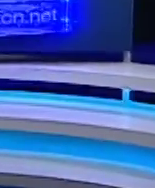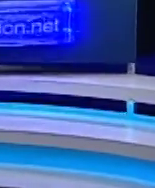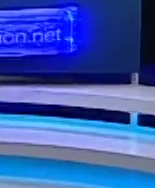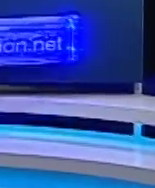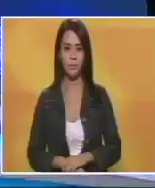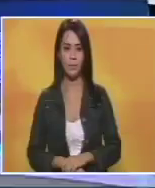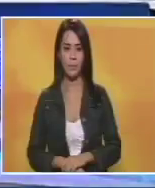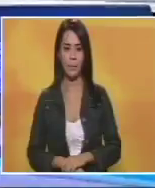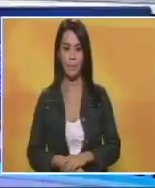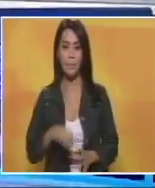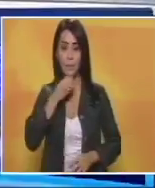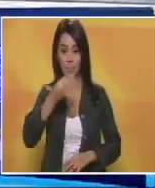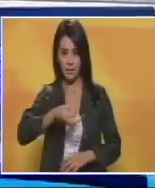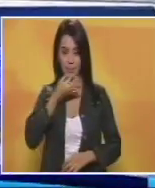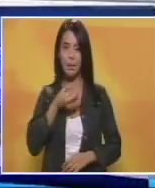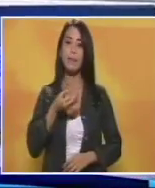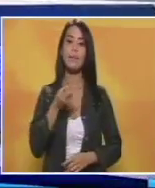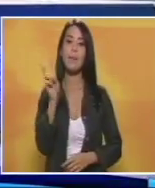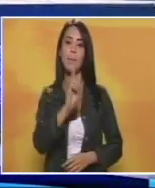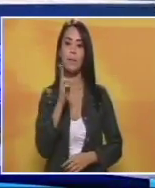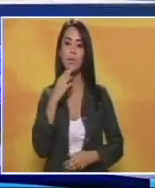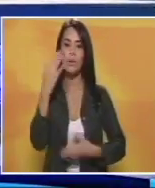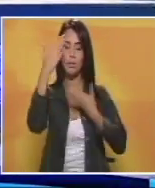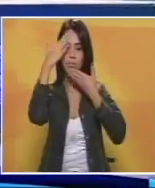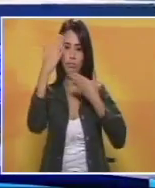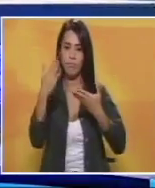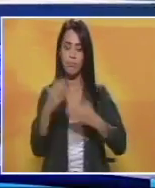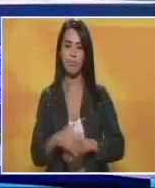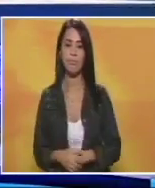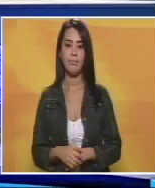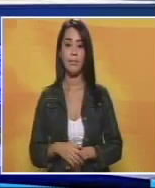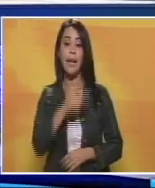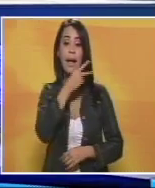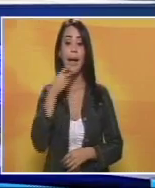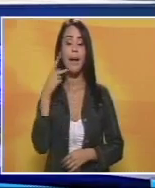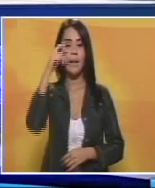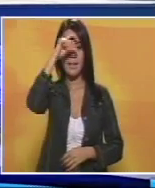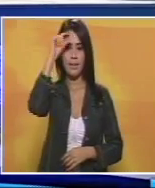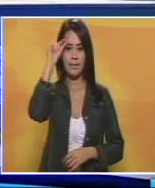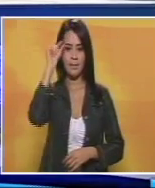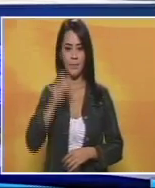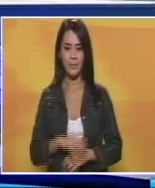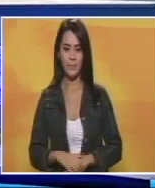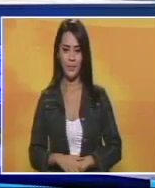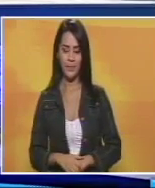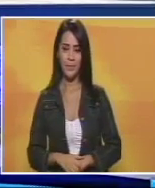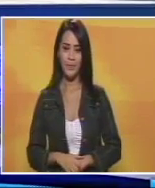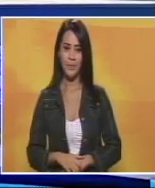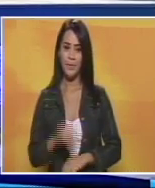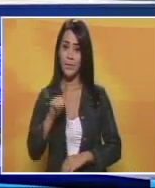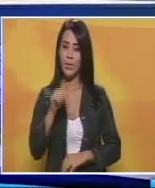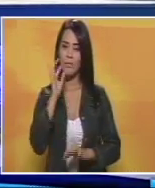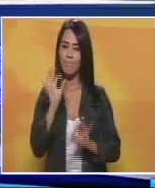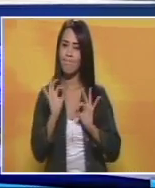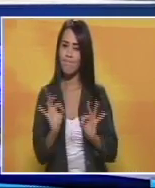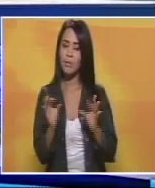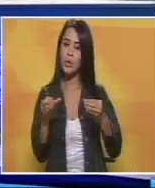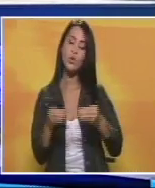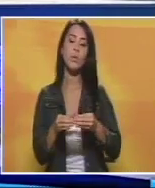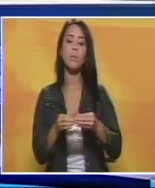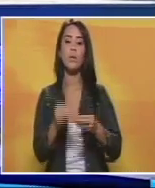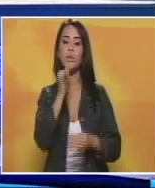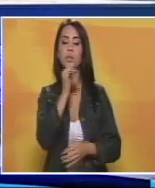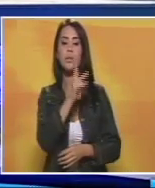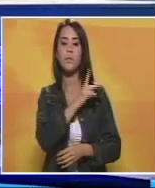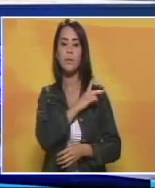Muy buenas tardes, Venezuela. Les saludamos en nombre del equipo de Noticiero Venevisión, Carielis Cuadros y esta servidora Andrina Yepes. Hoy de manera particular el equipo de Noticiero